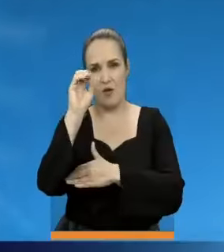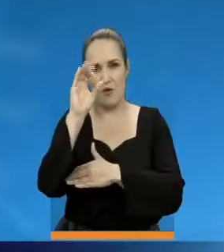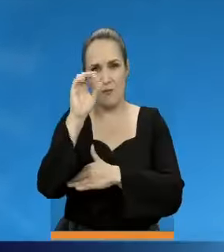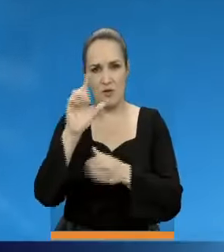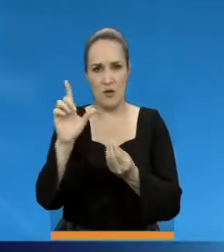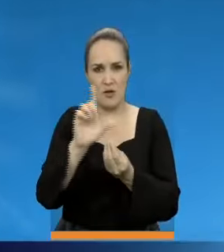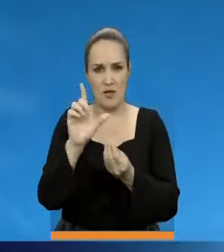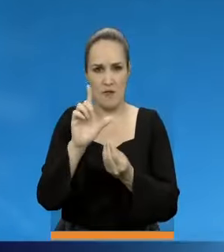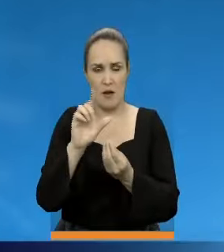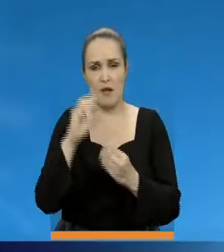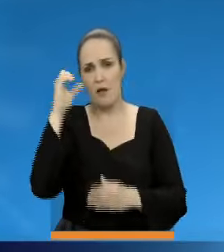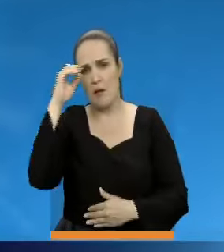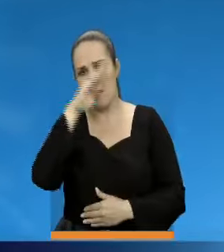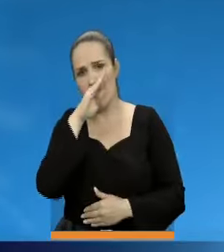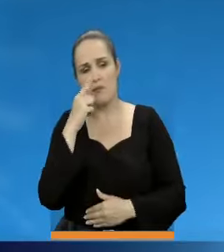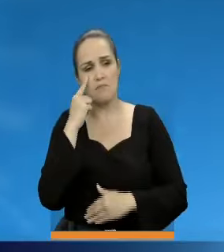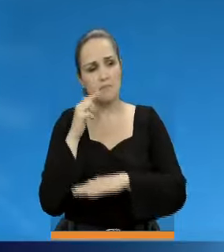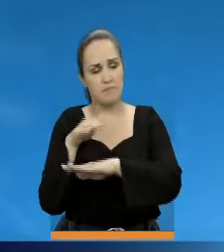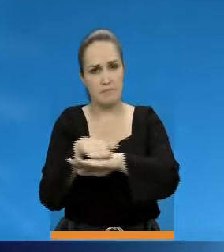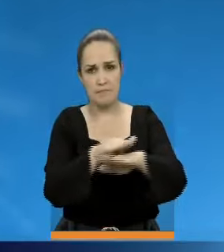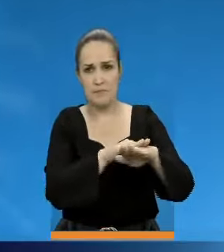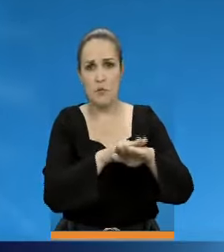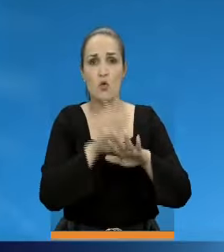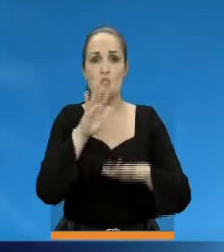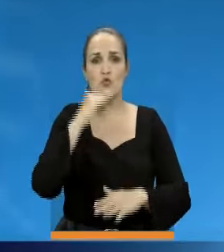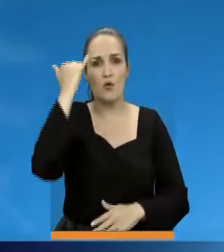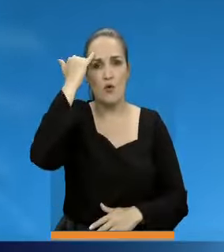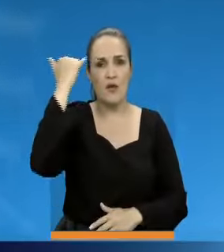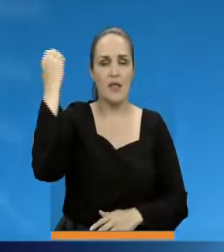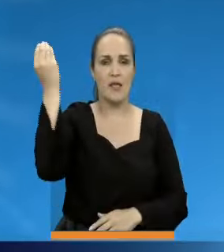Gustavo Petro hizo un llamado a los movimientos progresistas,